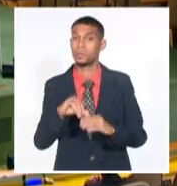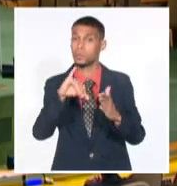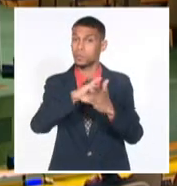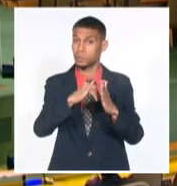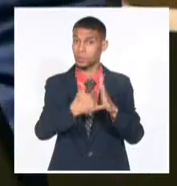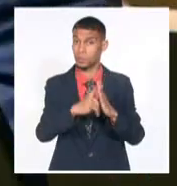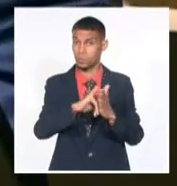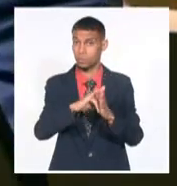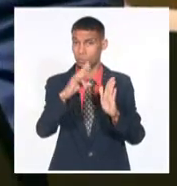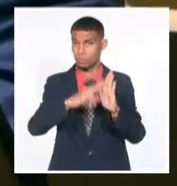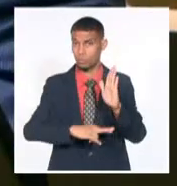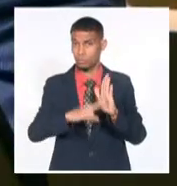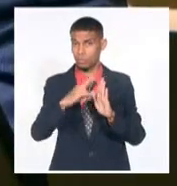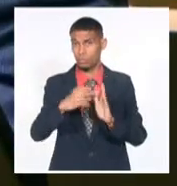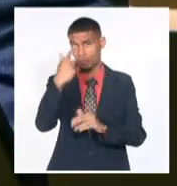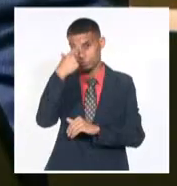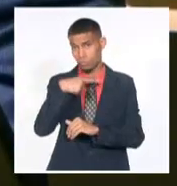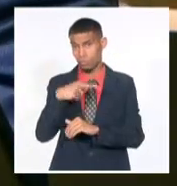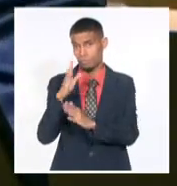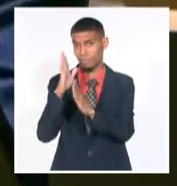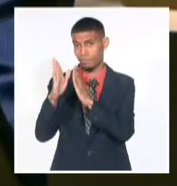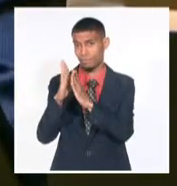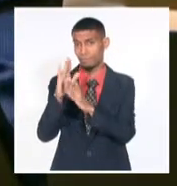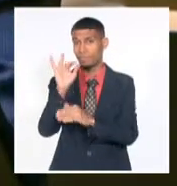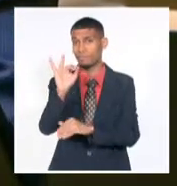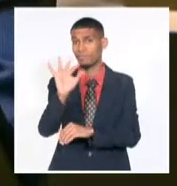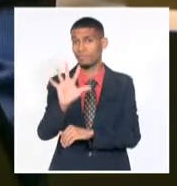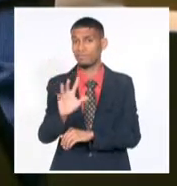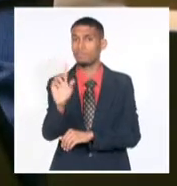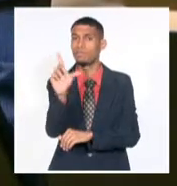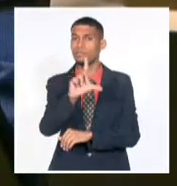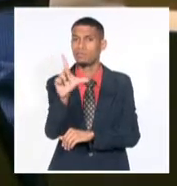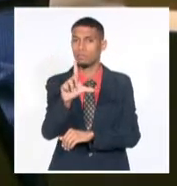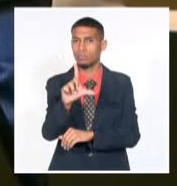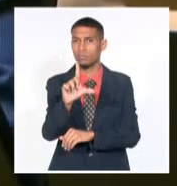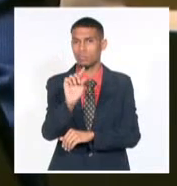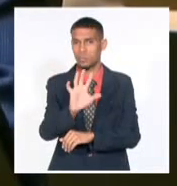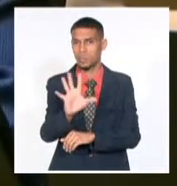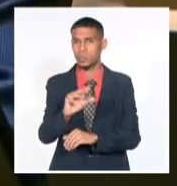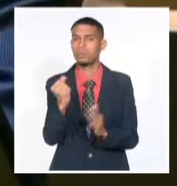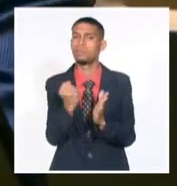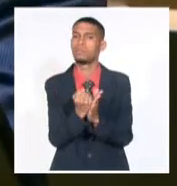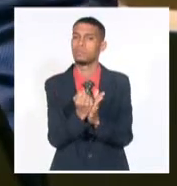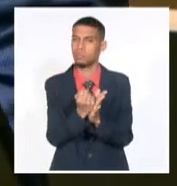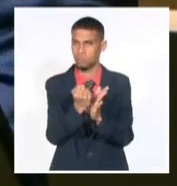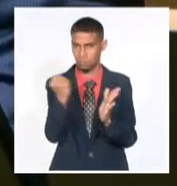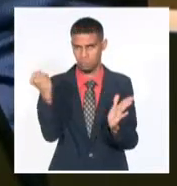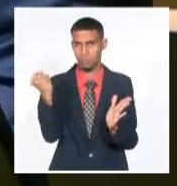resolución A/78/L5 queda aprobado.